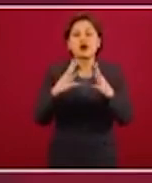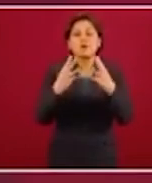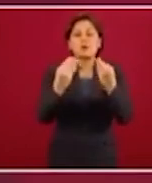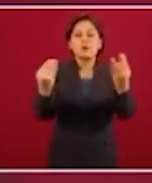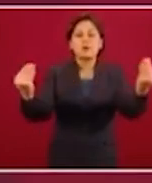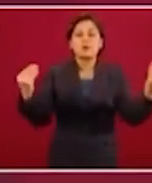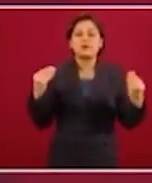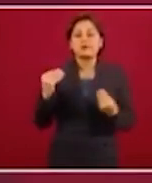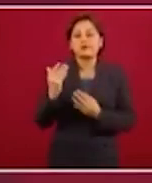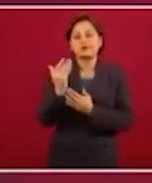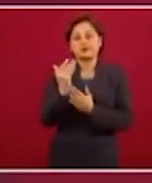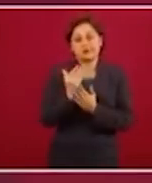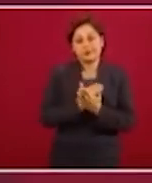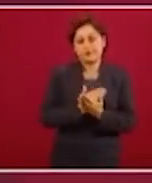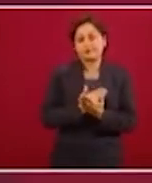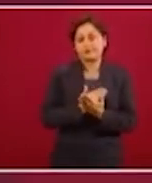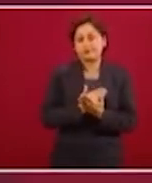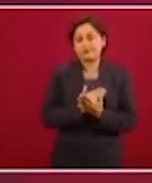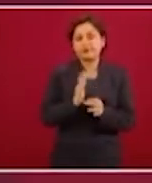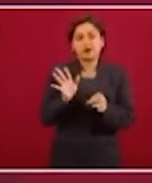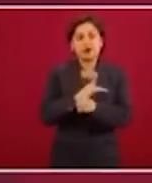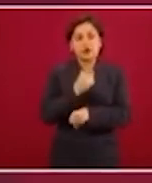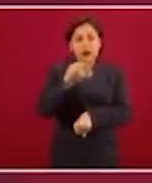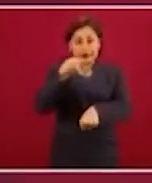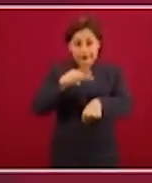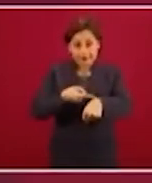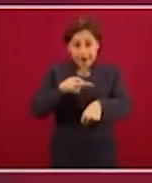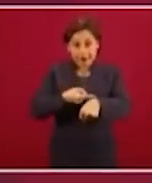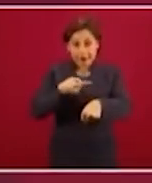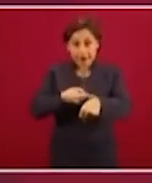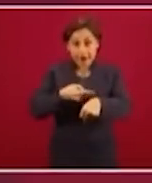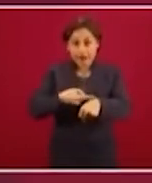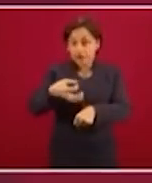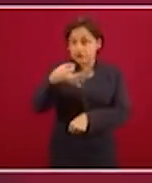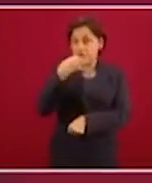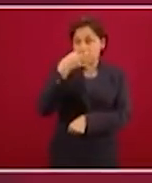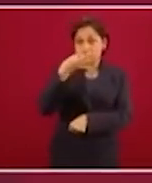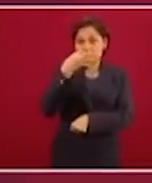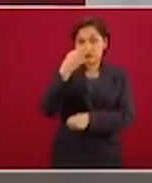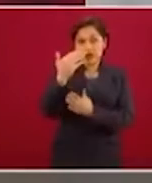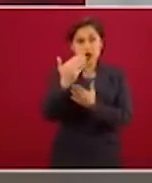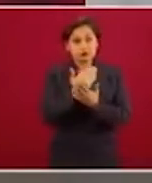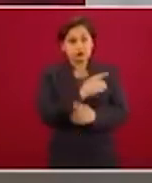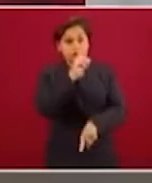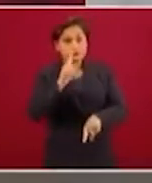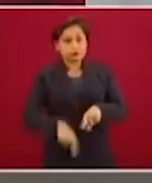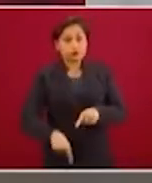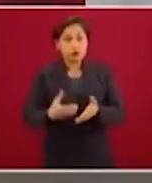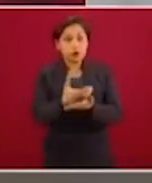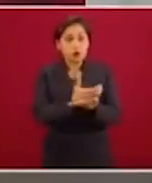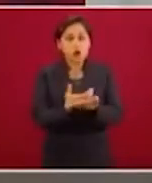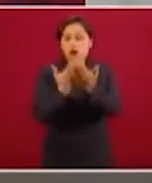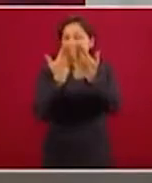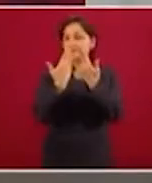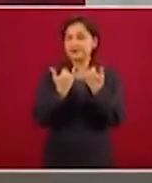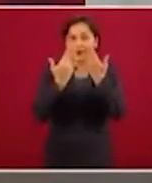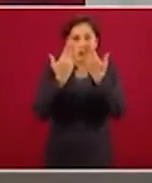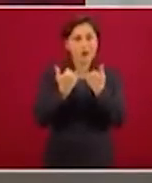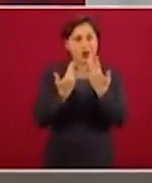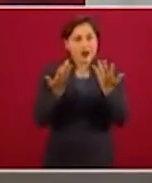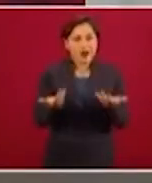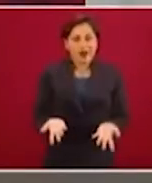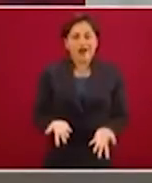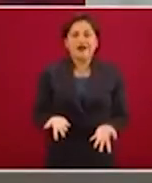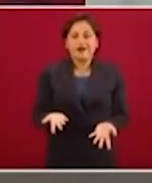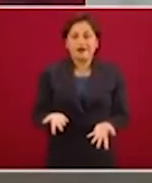la que no hay medicinas específicas, no hay vacunas. Entonces, la única manera de evitar los